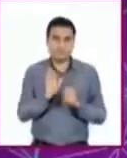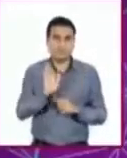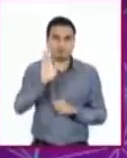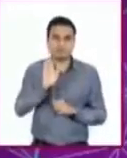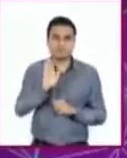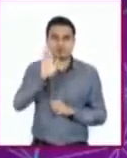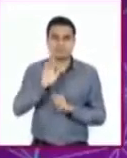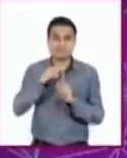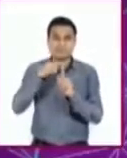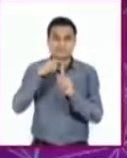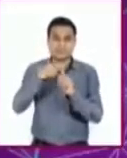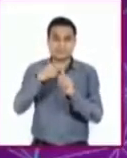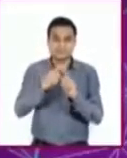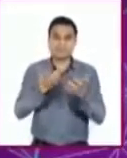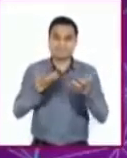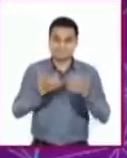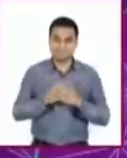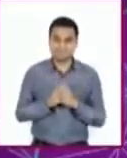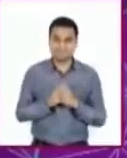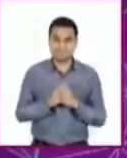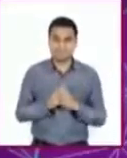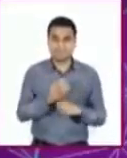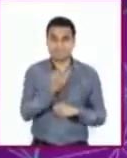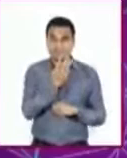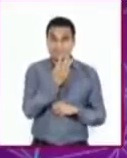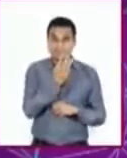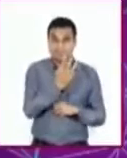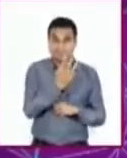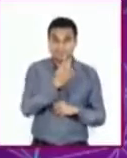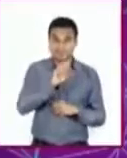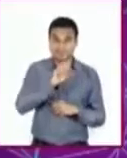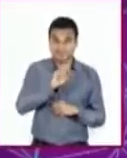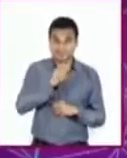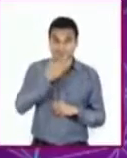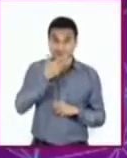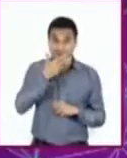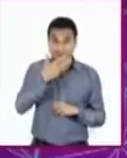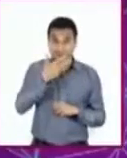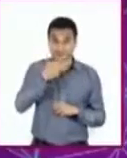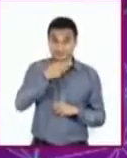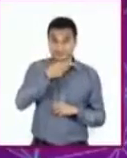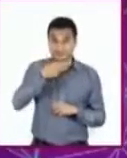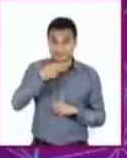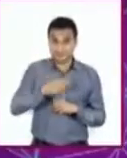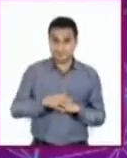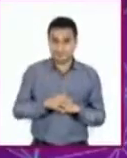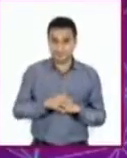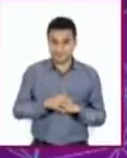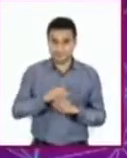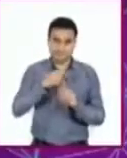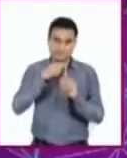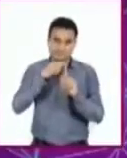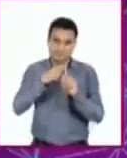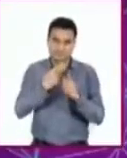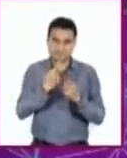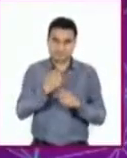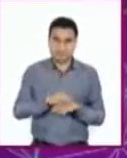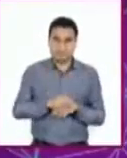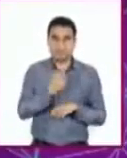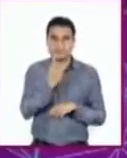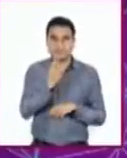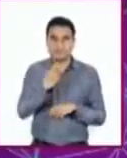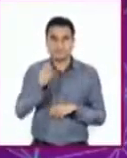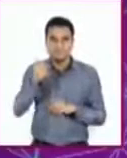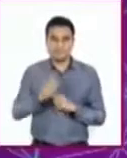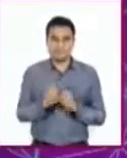aditivo, entonces 3 enteros 8 décimos menos 1 entero 6 décimos negativo es igual